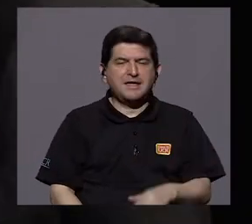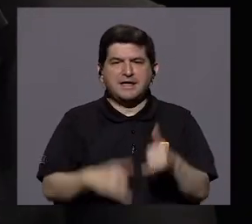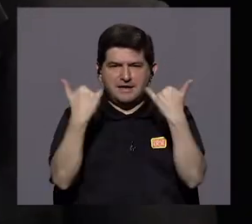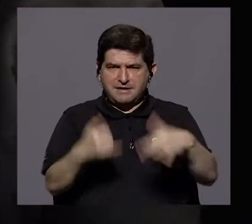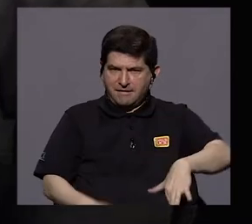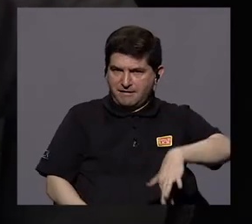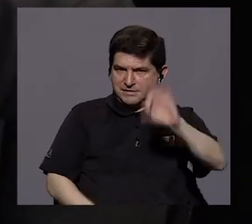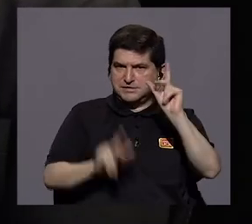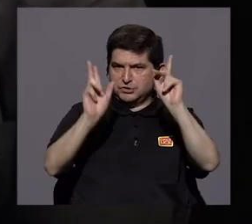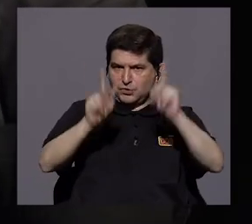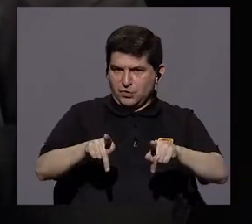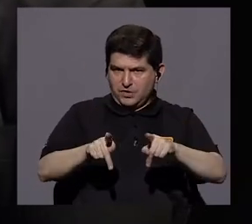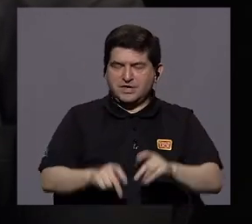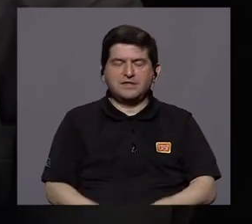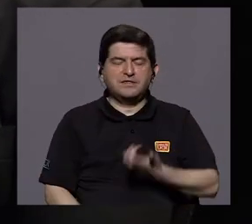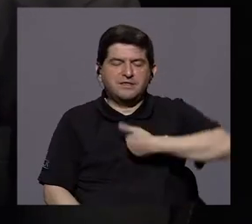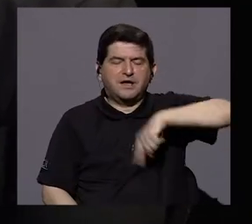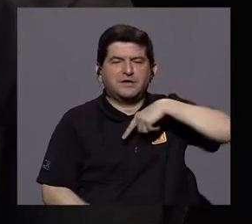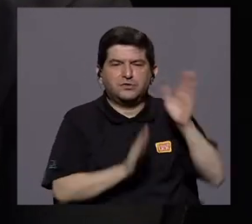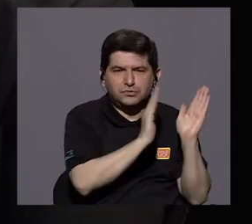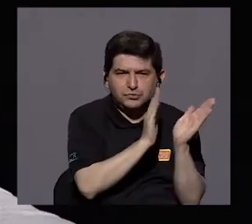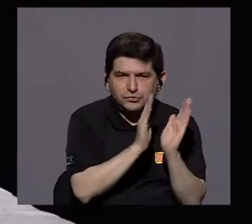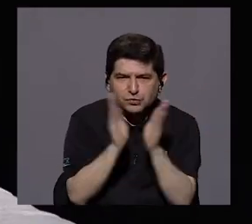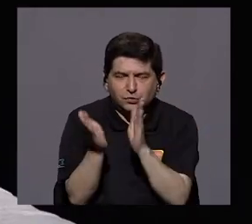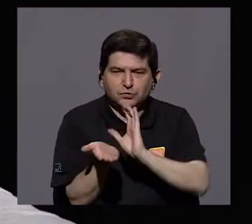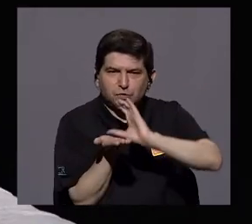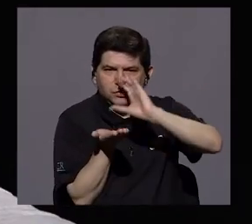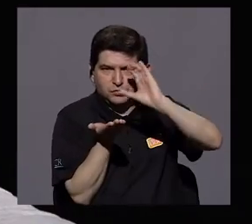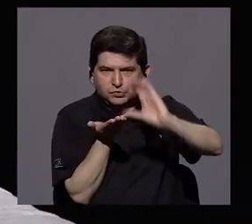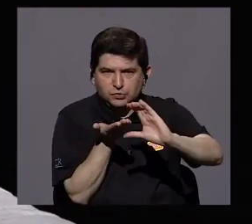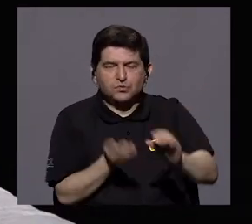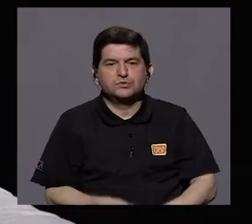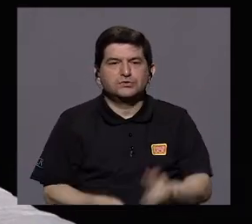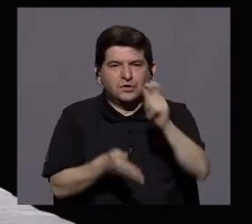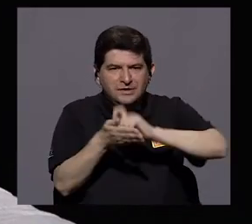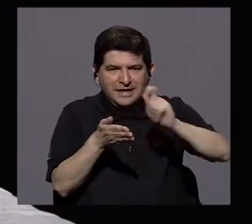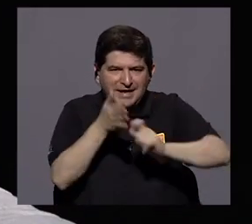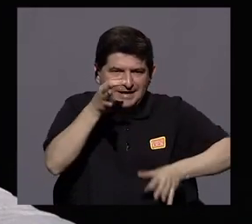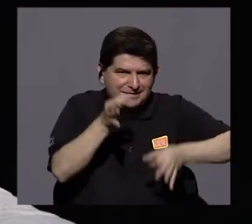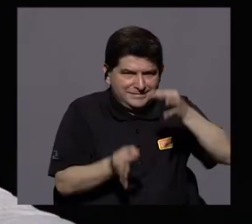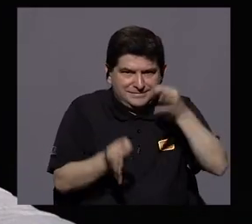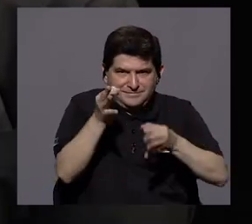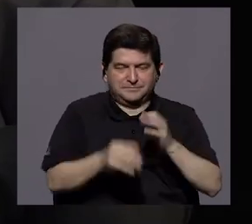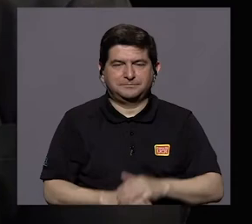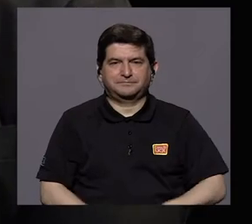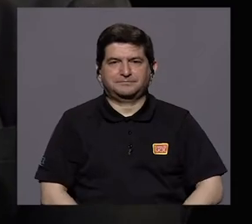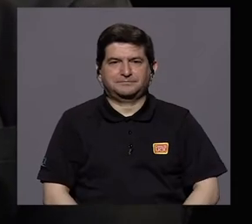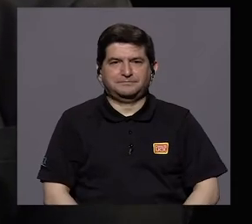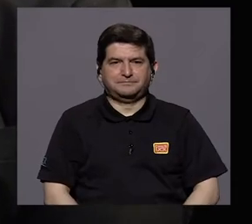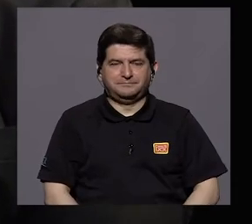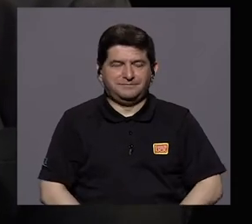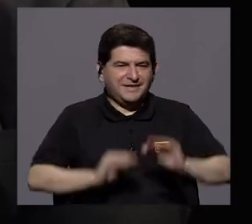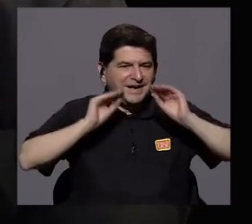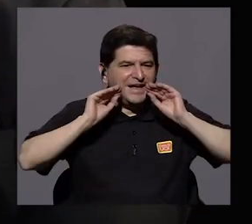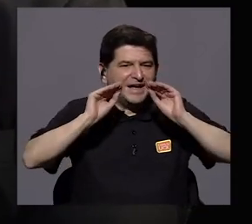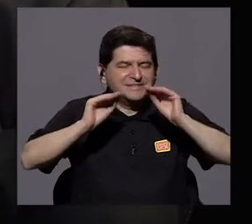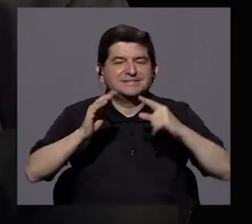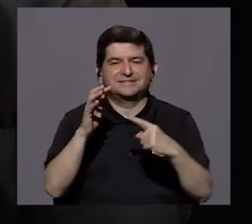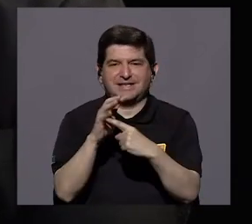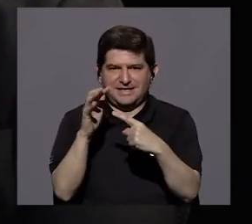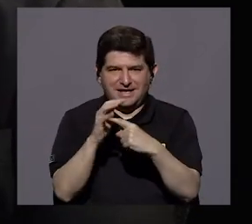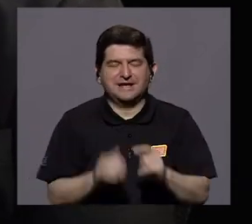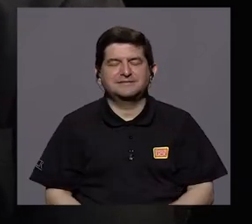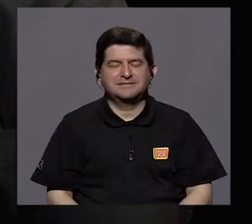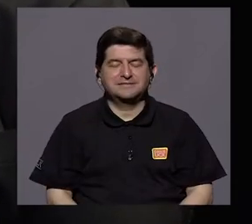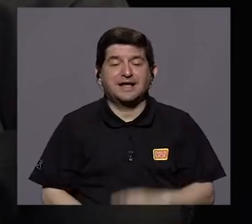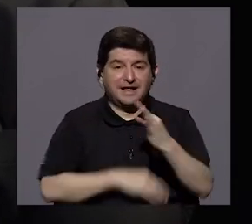vez electos, nosotros los preparamos con cursos que damos en la escuela judicial, de enseñanza